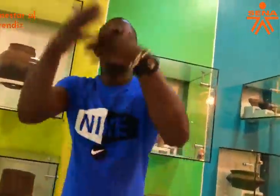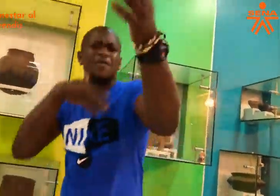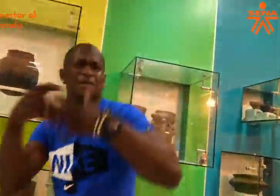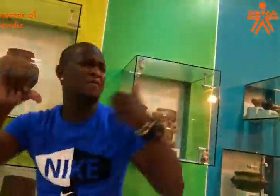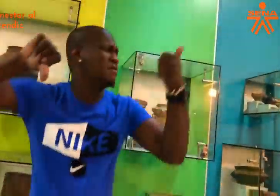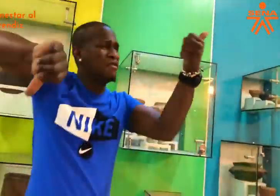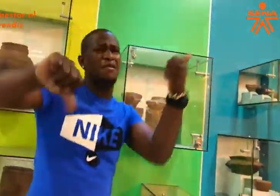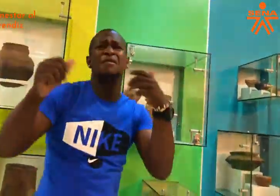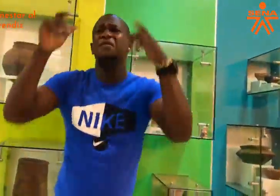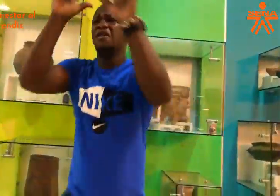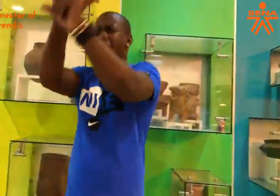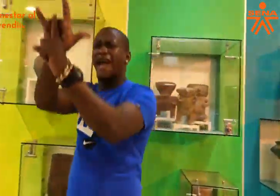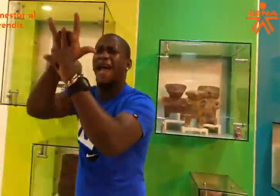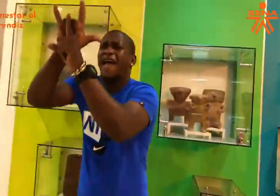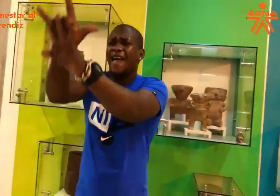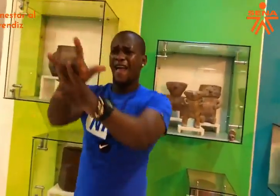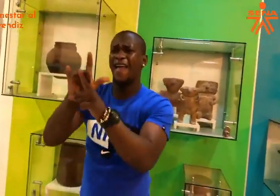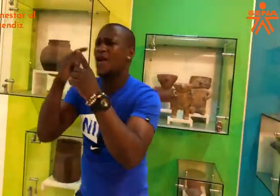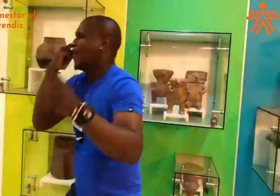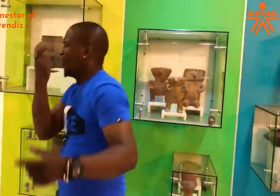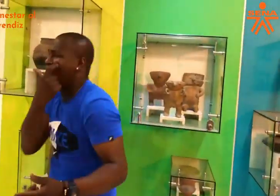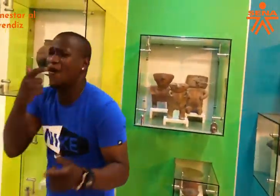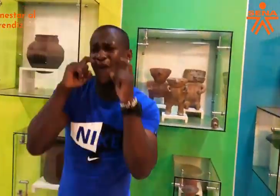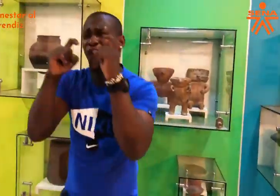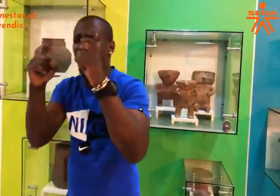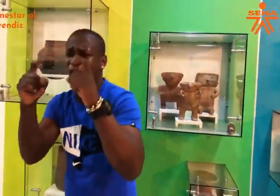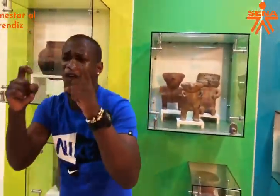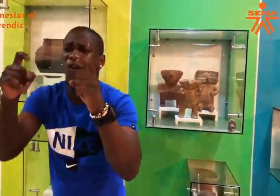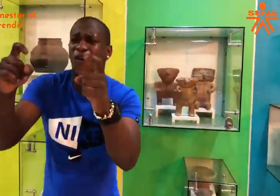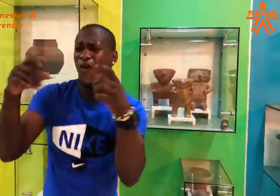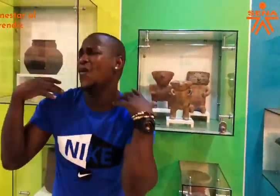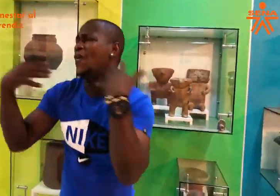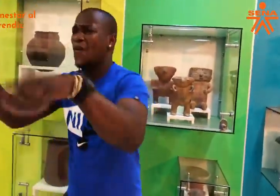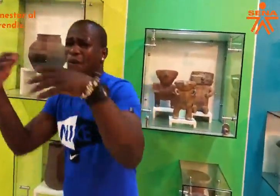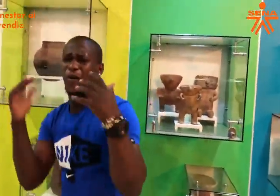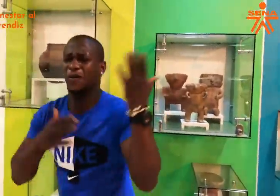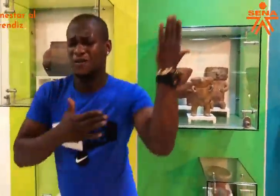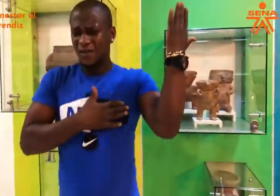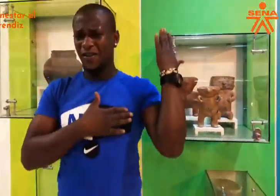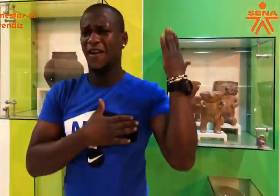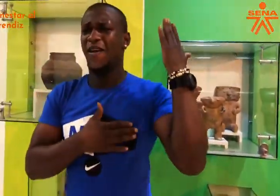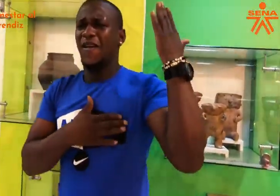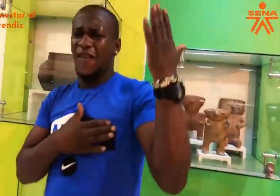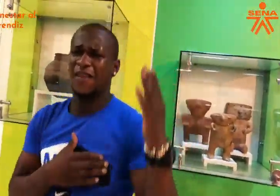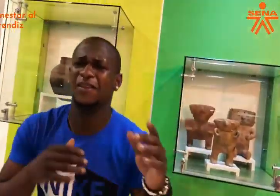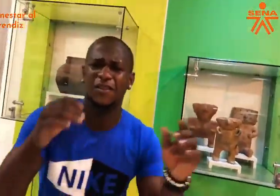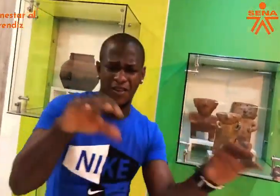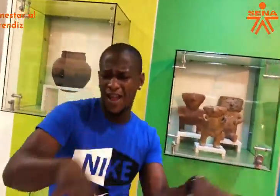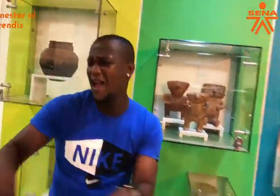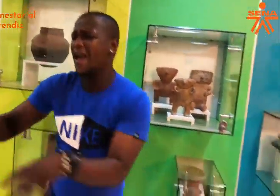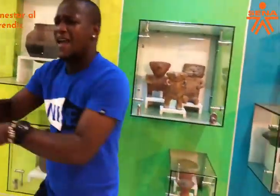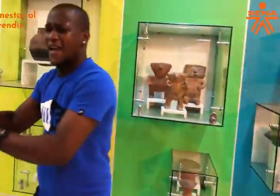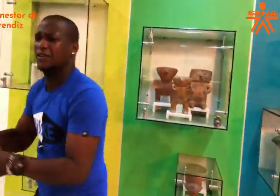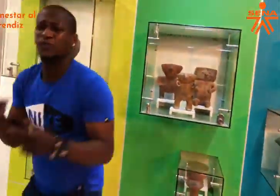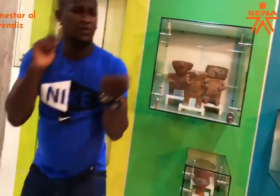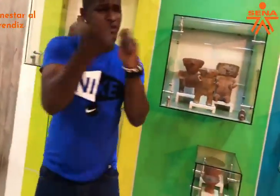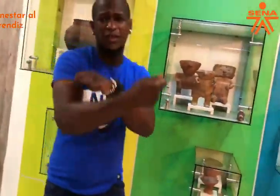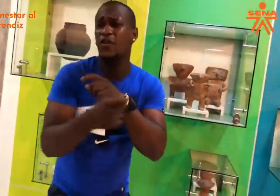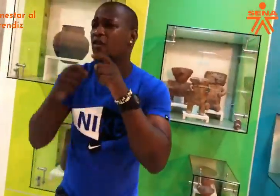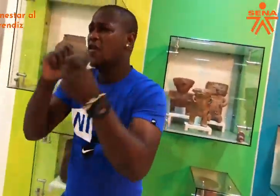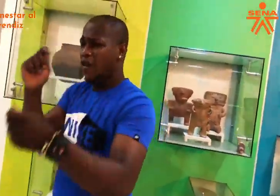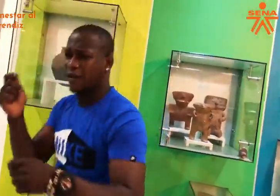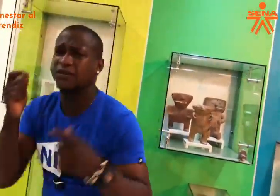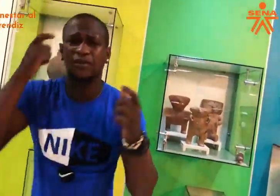te cogí afecto y acepto que no fui lo mejor para ti. Pero desde que te vi en tus ojos me perdí, te lo prometí.